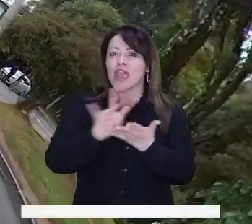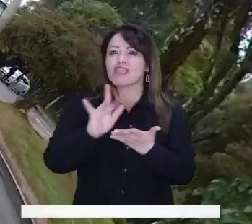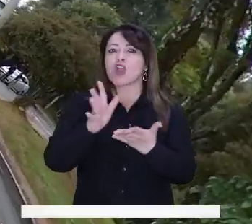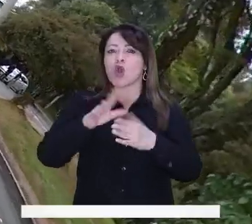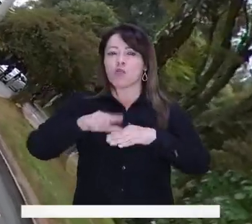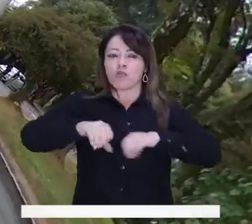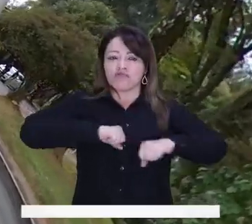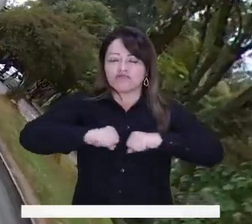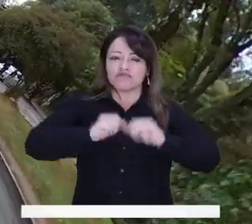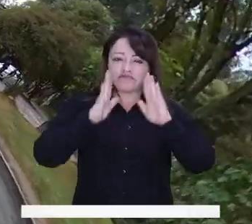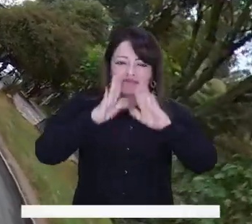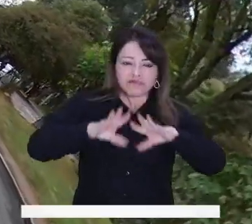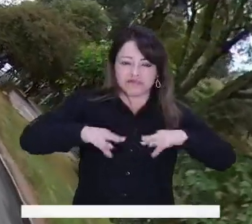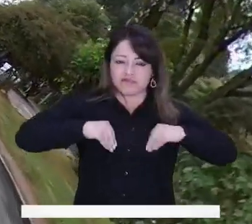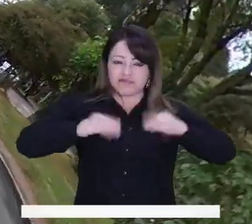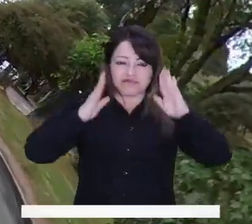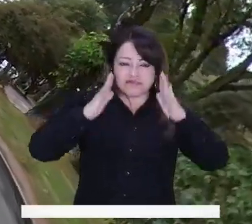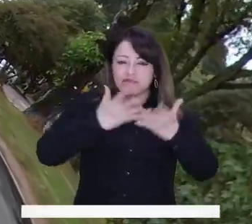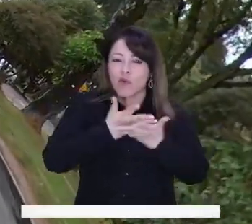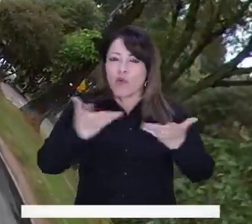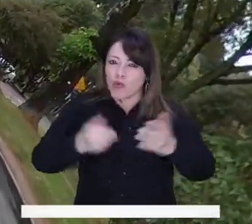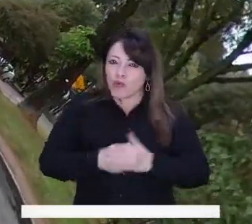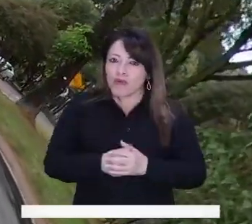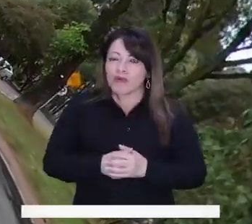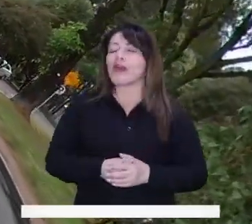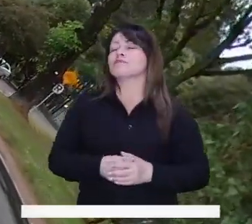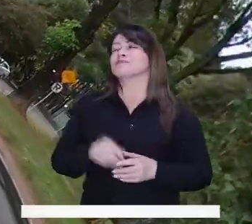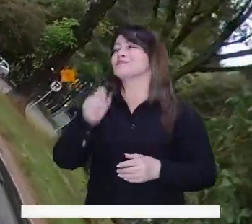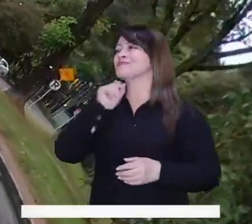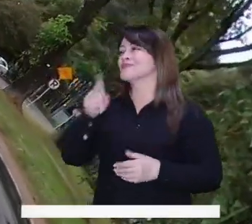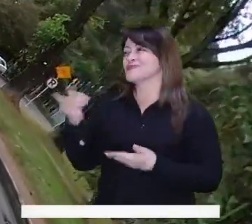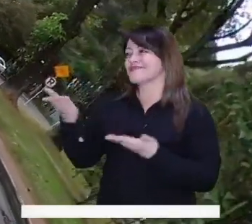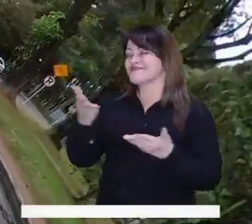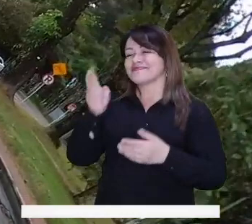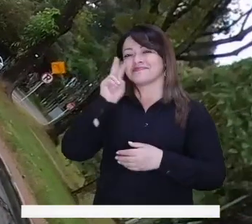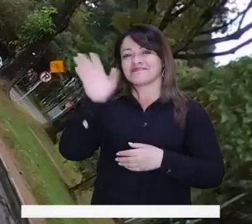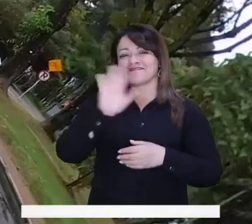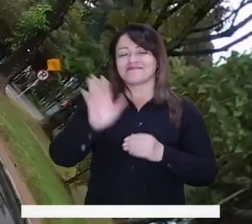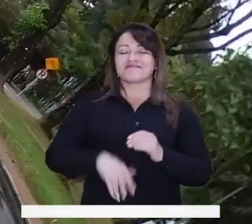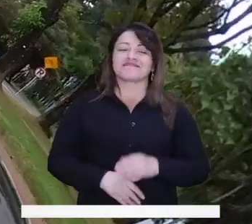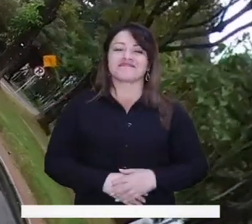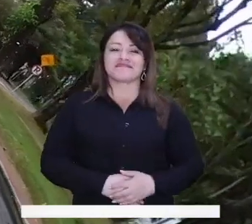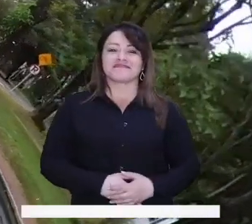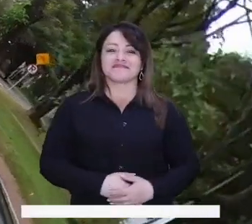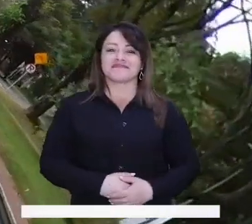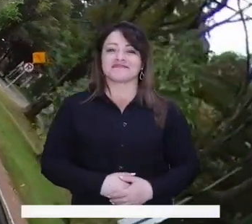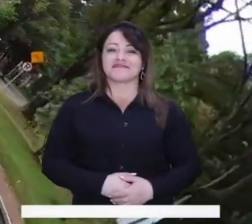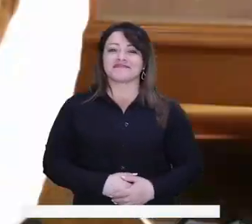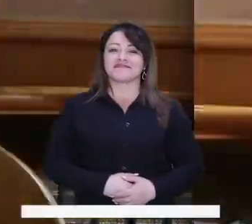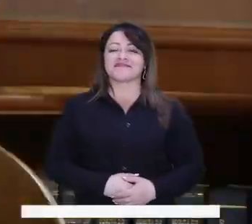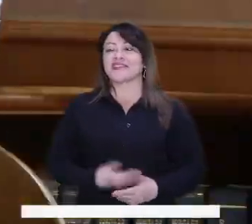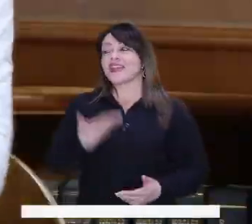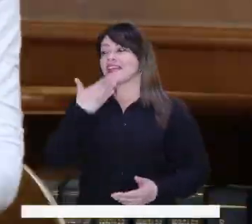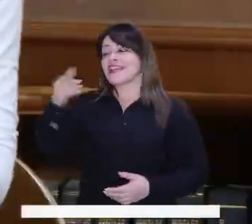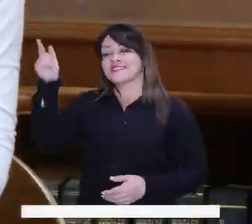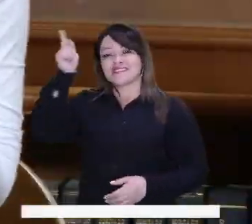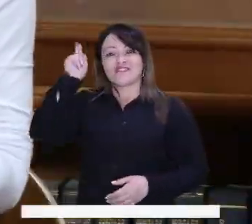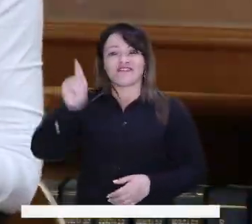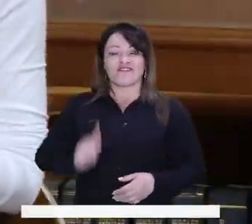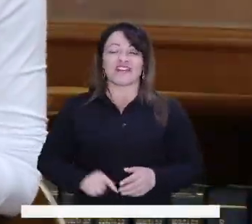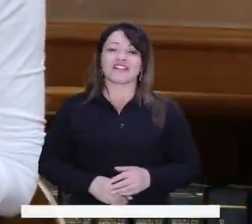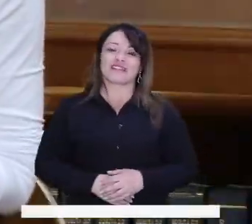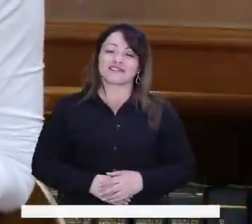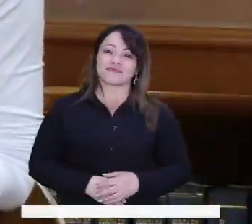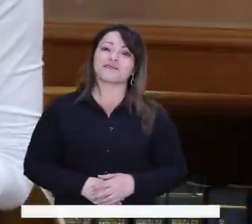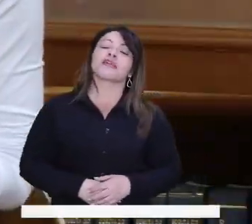emergencias climáticas. Nosotros seguimos recorriendo las calles de Bogotá. Sigan ustedes en estudio. Nos vemos pronto. Chao. Fernanda,